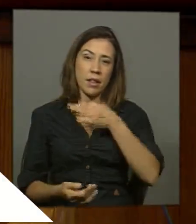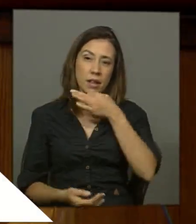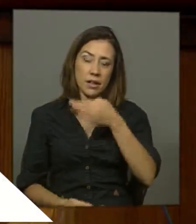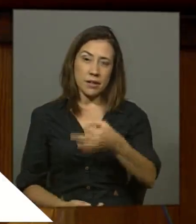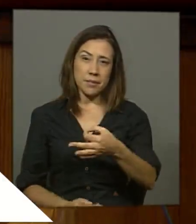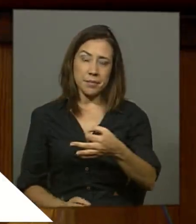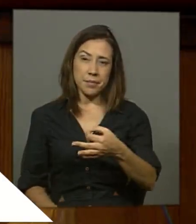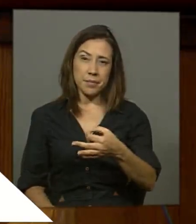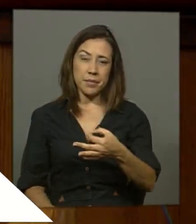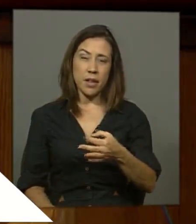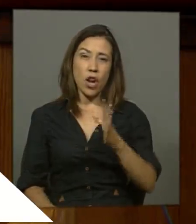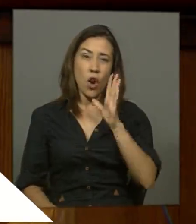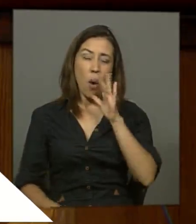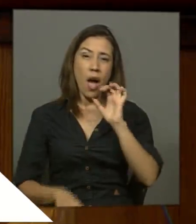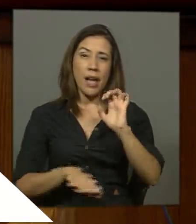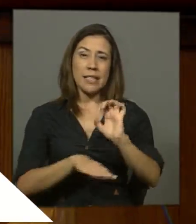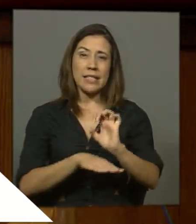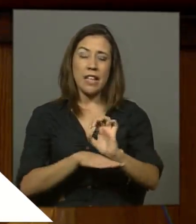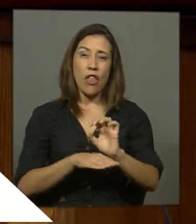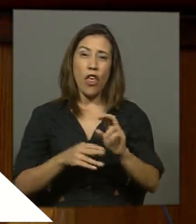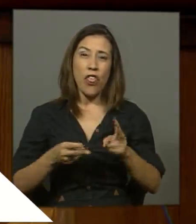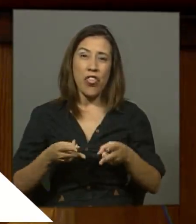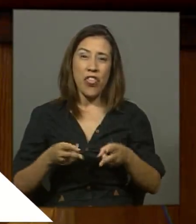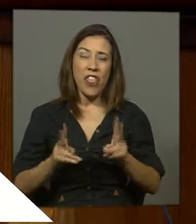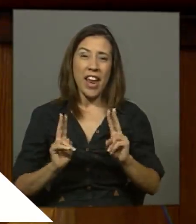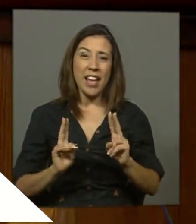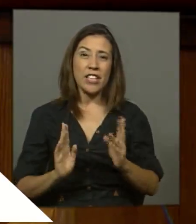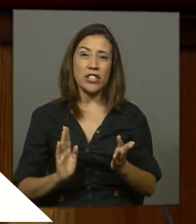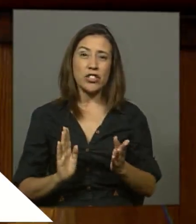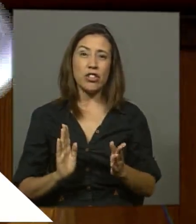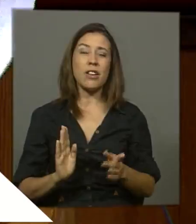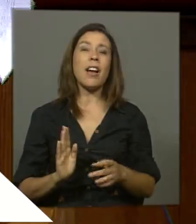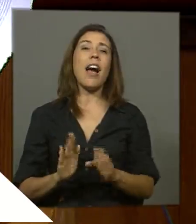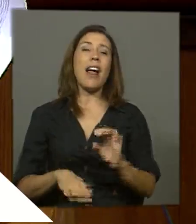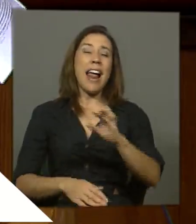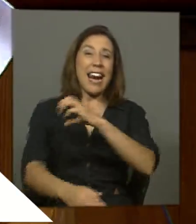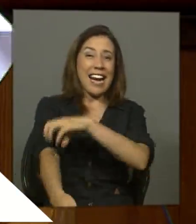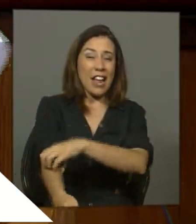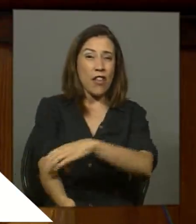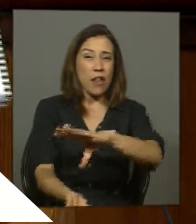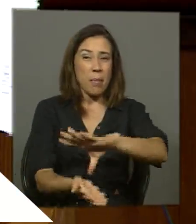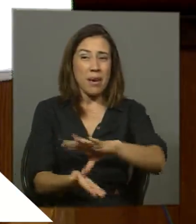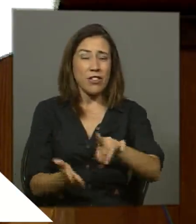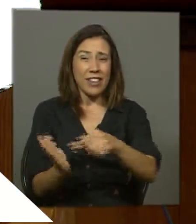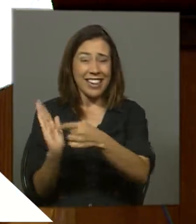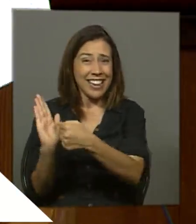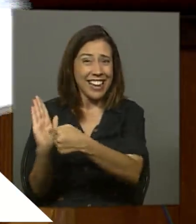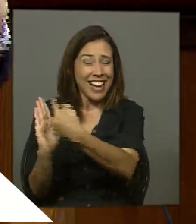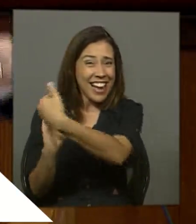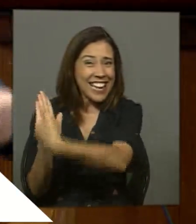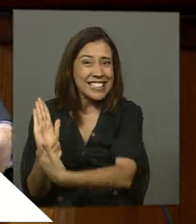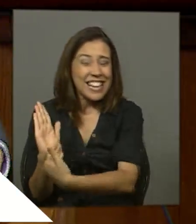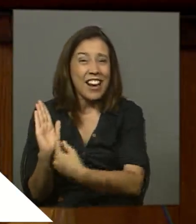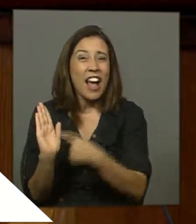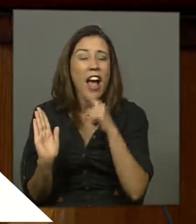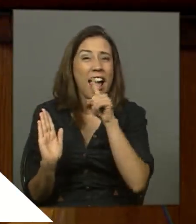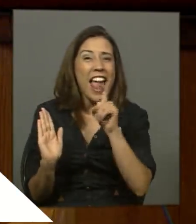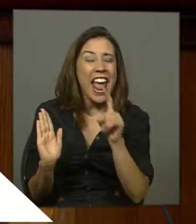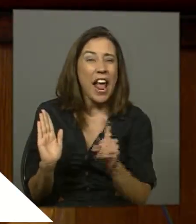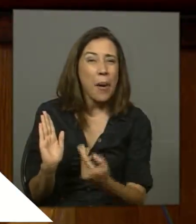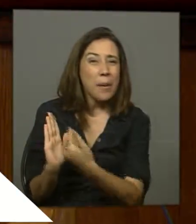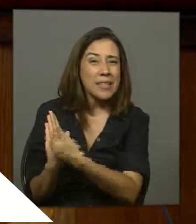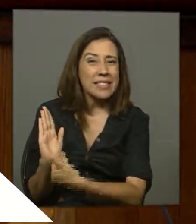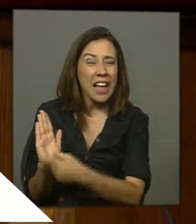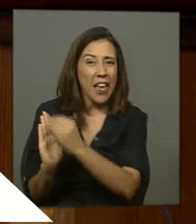señalar que no hay estado de derecho en una región del país con este tipo de encuestas con este tipo de